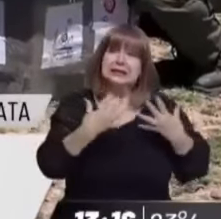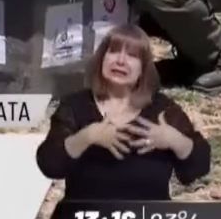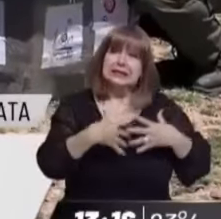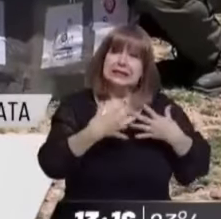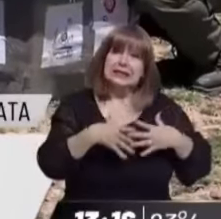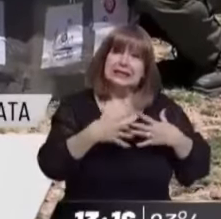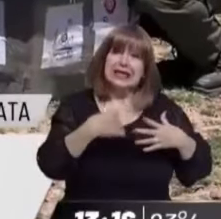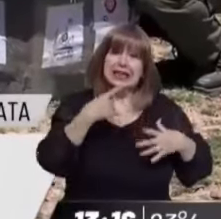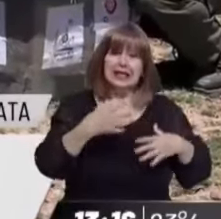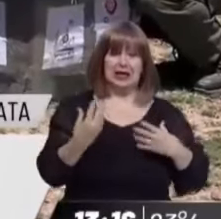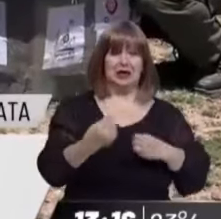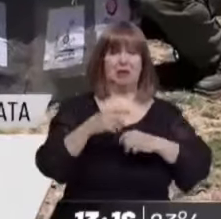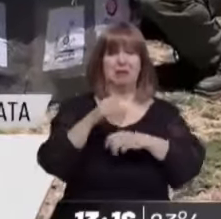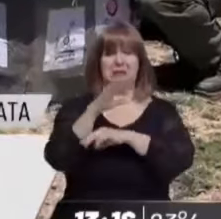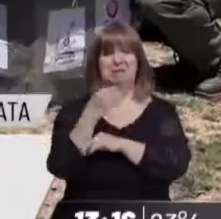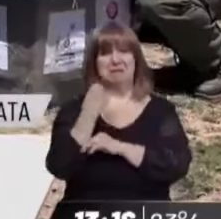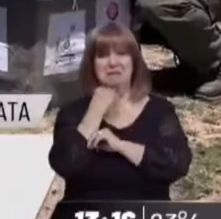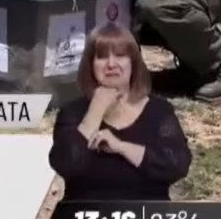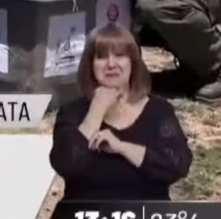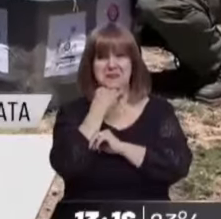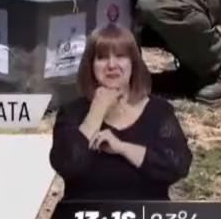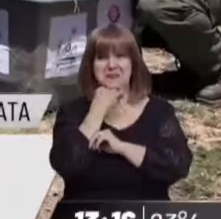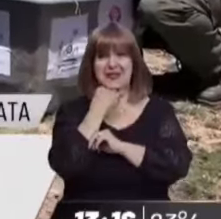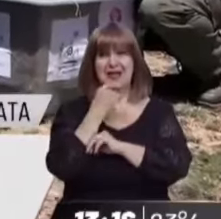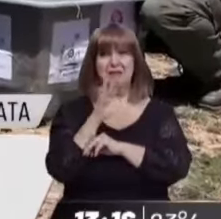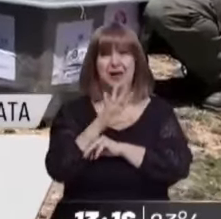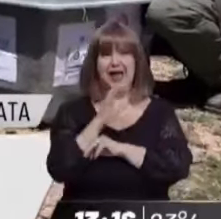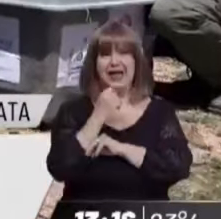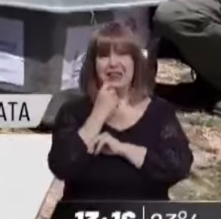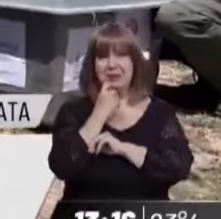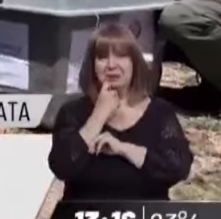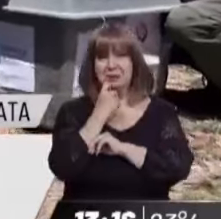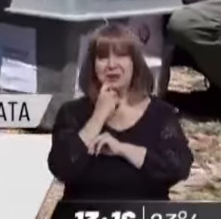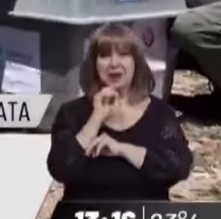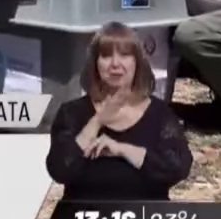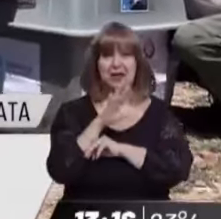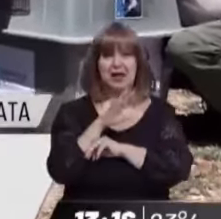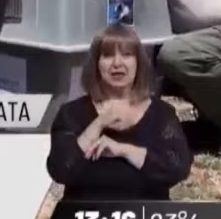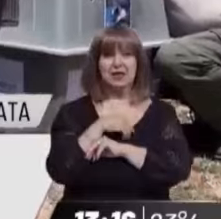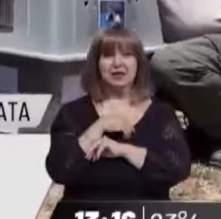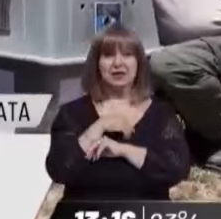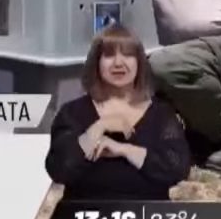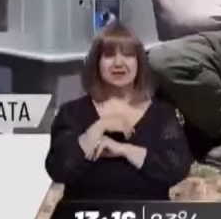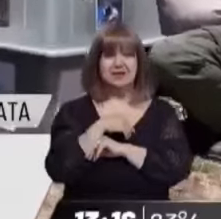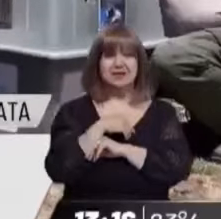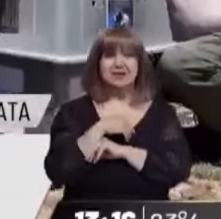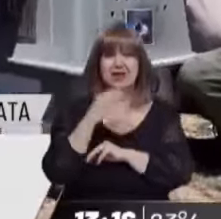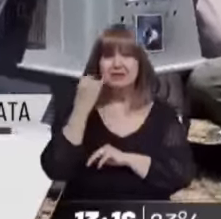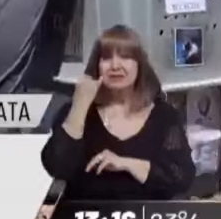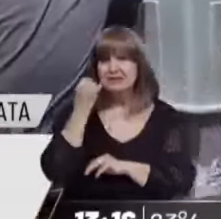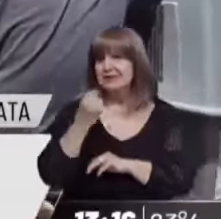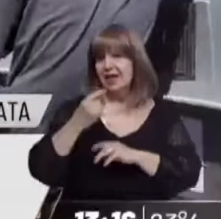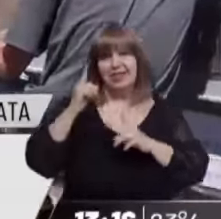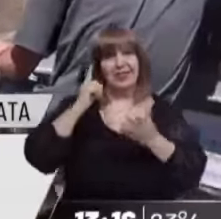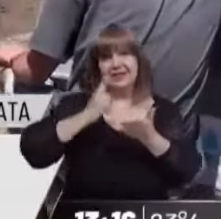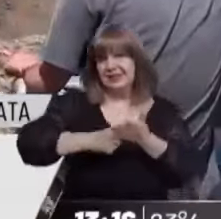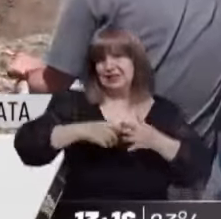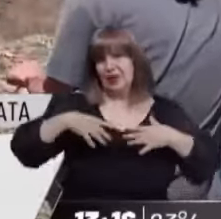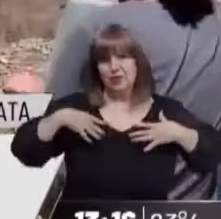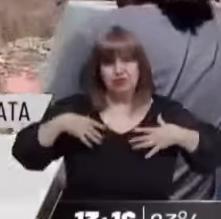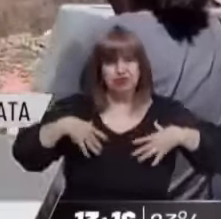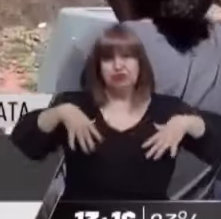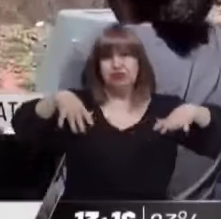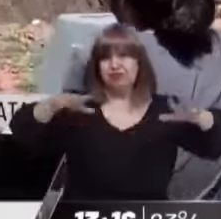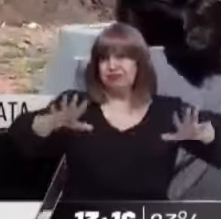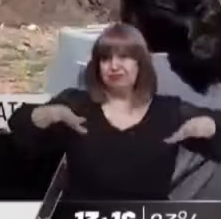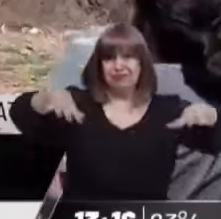No sé cuántas ceremonias, cuántas liberaciones, espero que no. No más, porque estuvo intoxicado